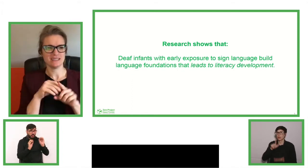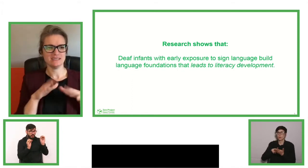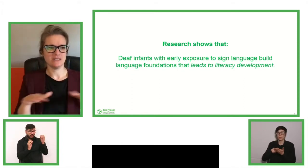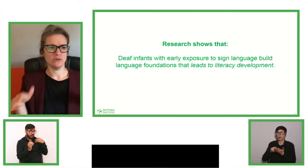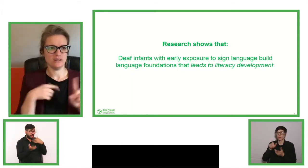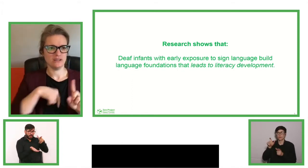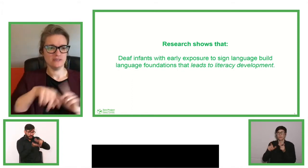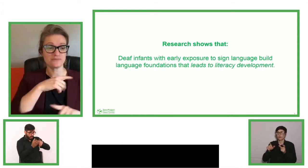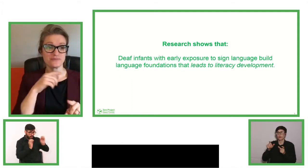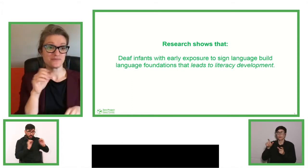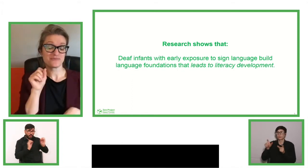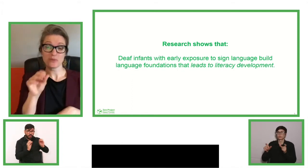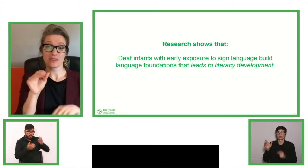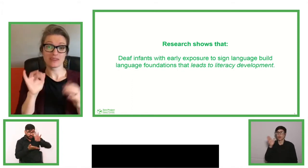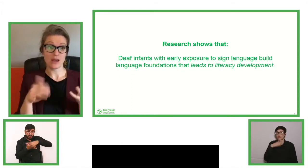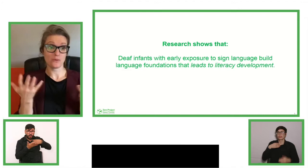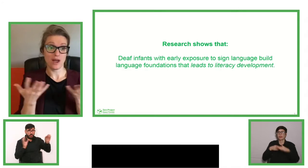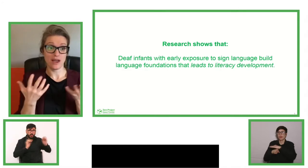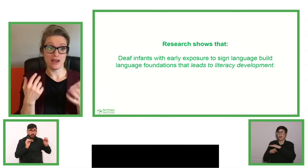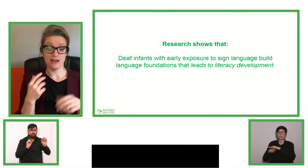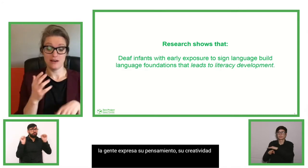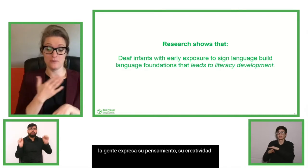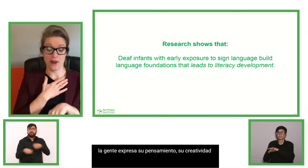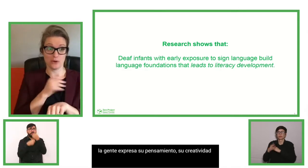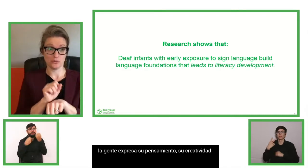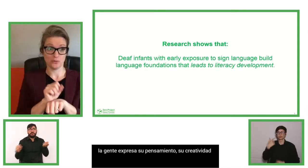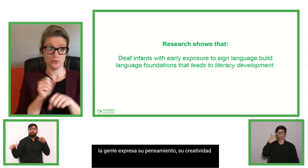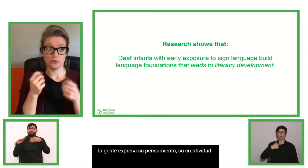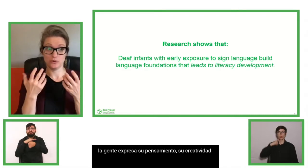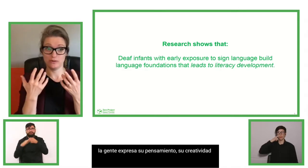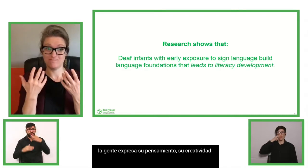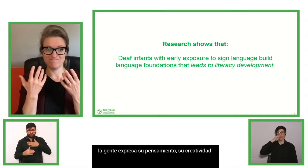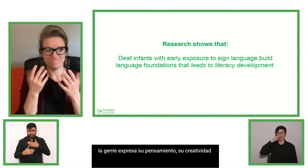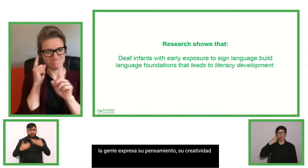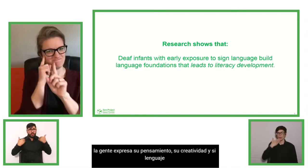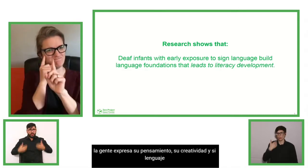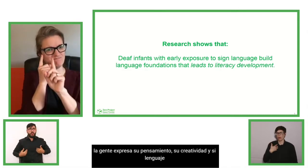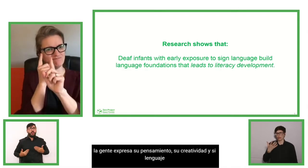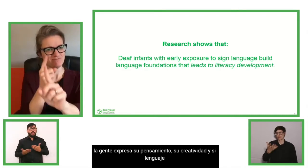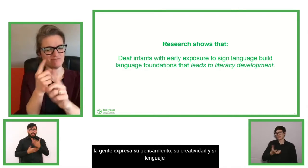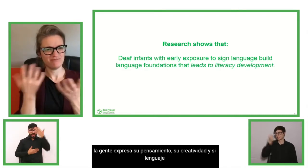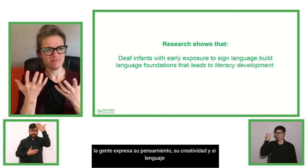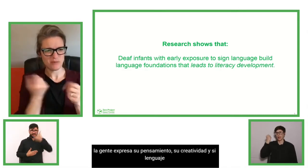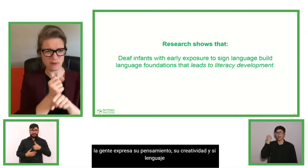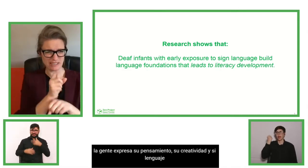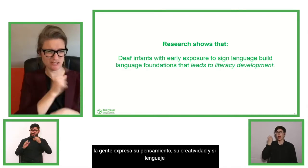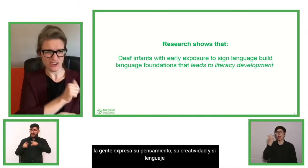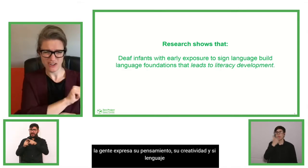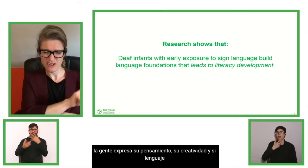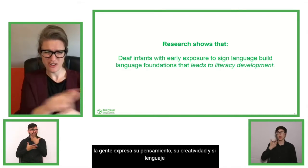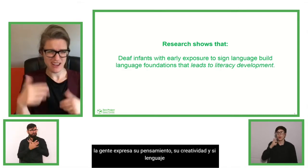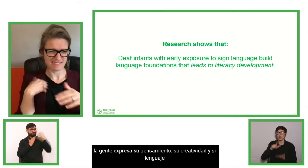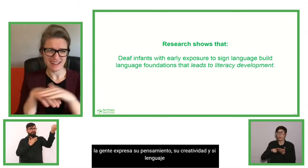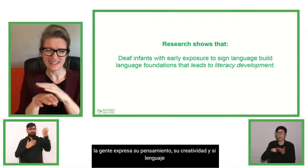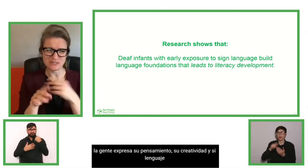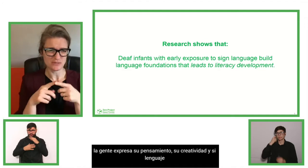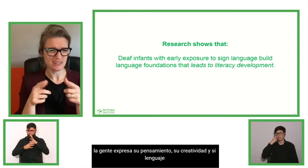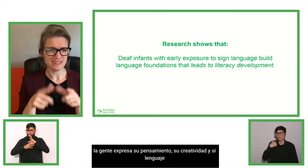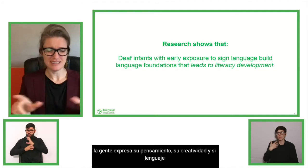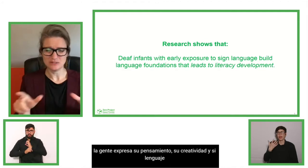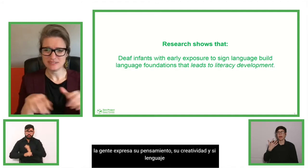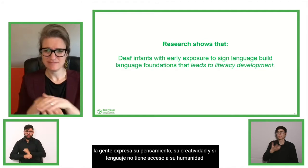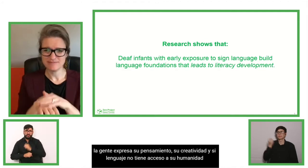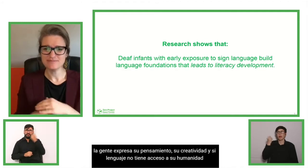acceso a su humanidad misma. Y cuando sacamos el lenguaje, sacamos la humanidad de las personas.